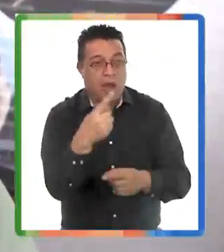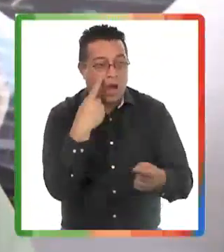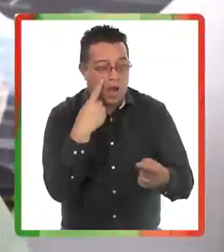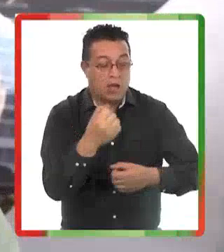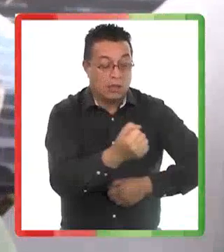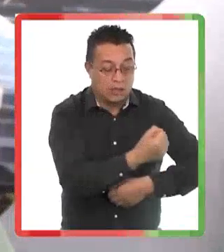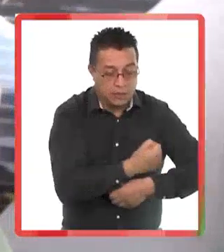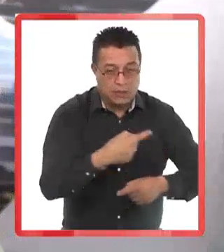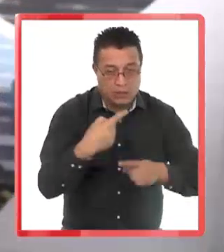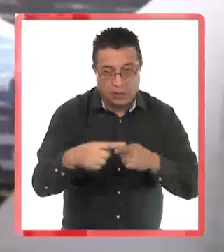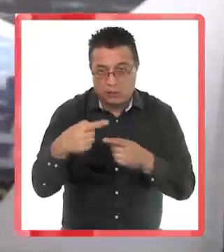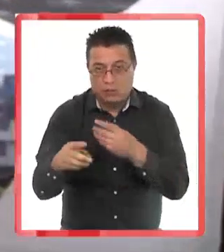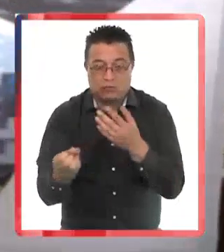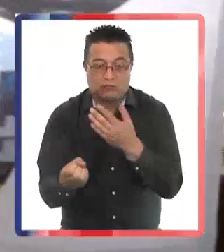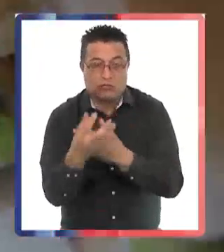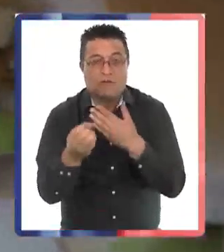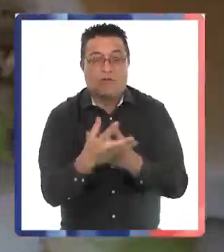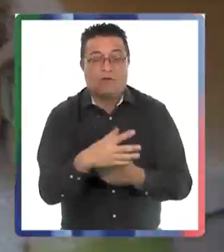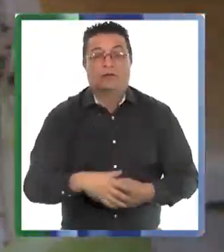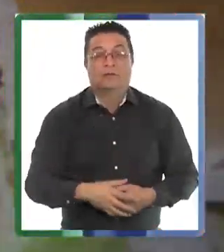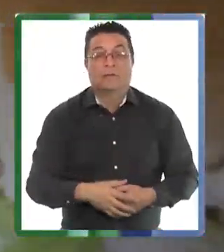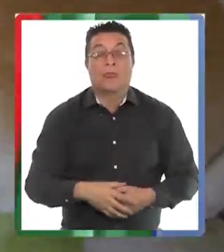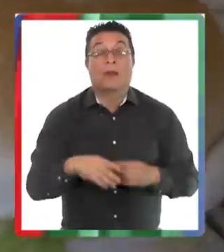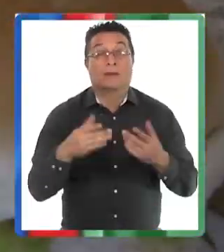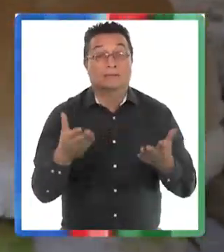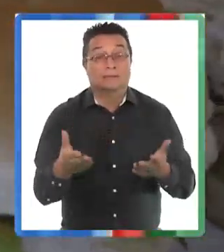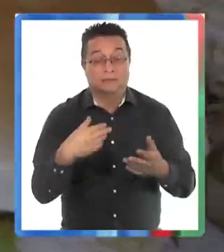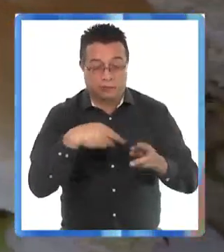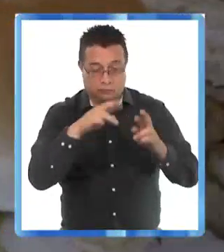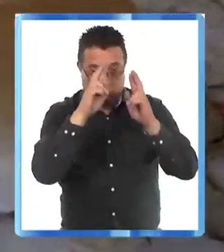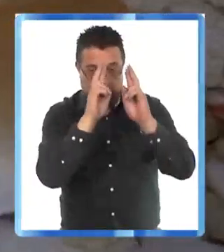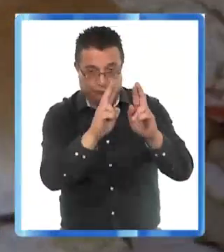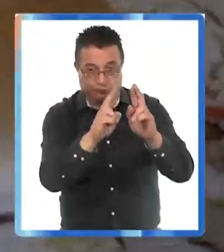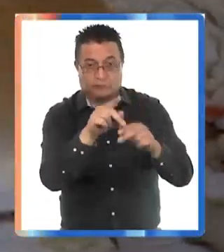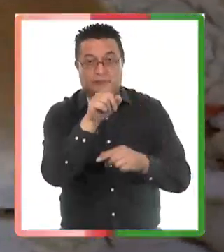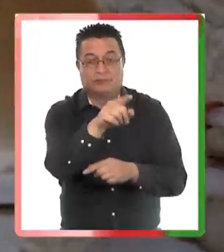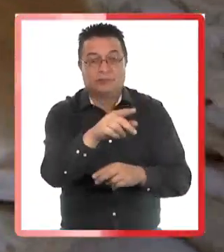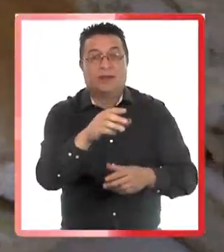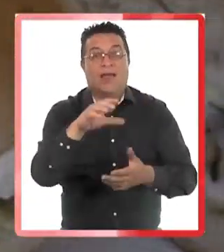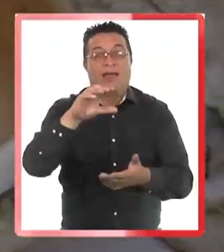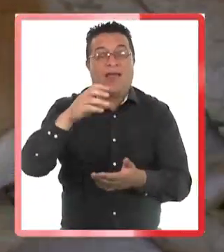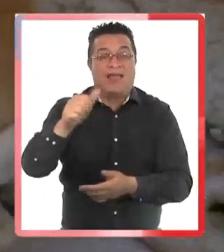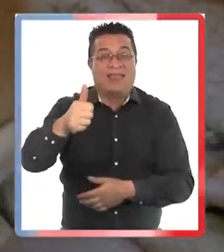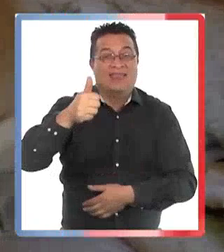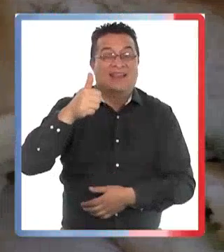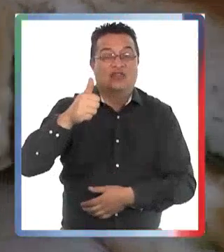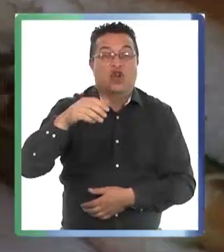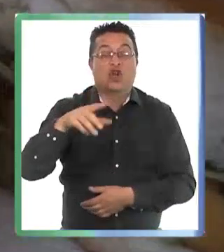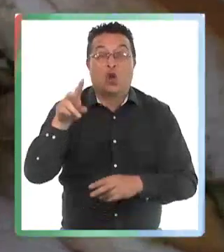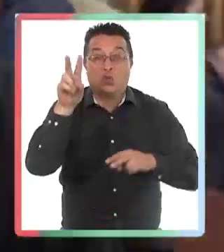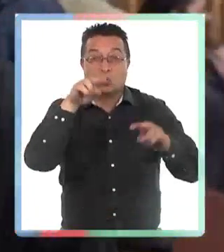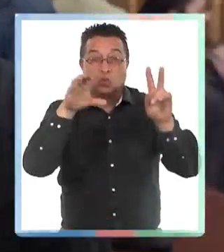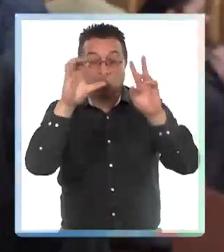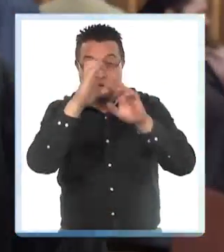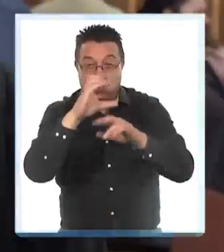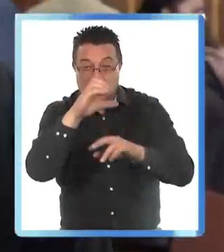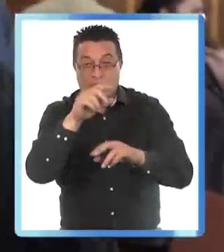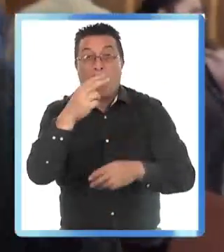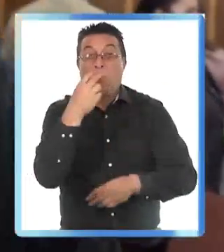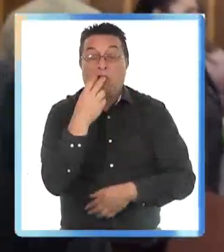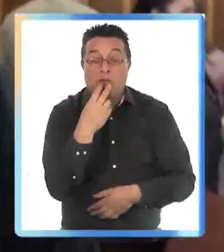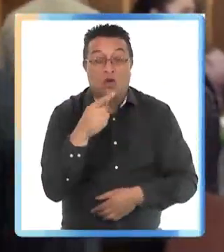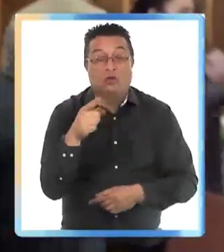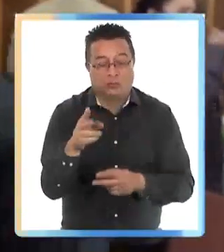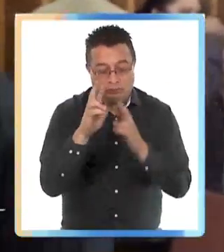se haga conocer respecto a sus preparaciones y productos. Es importante destacar la Dirección de Turismo de Puerto Montt, con su